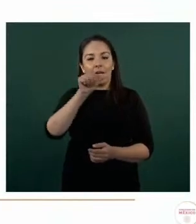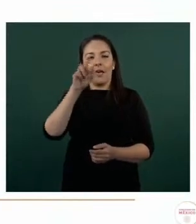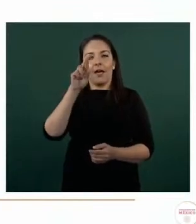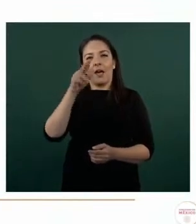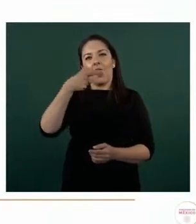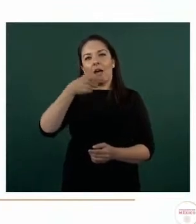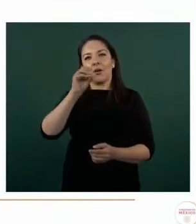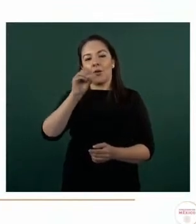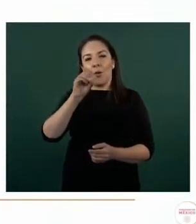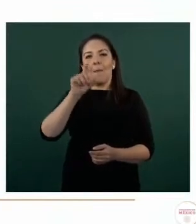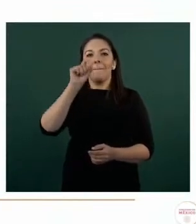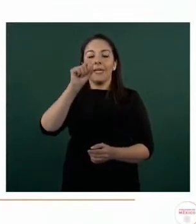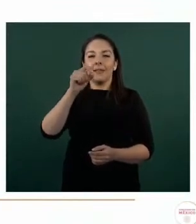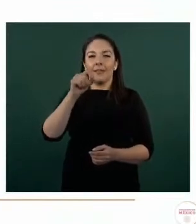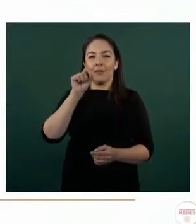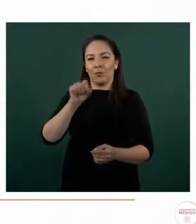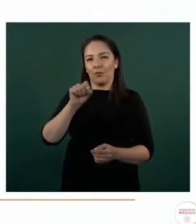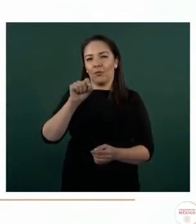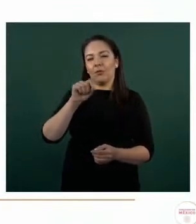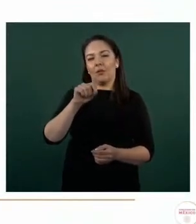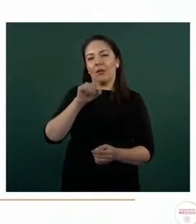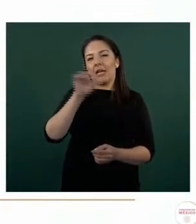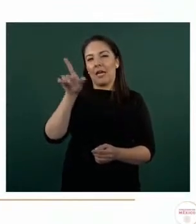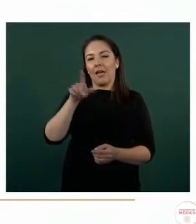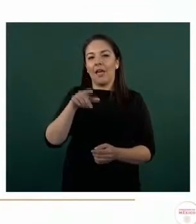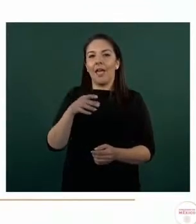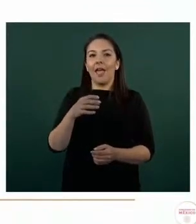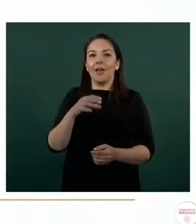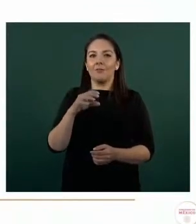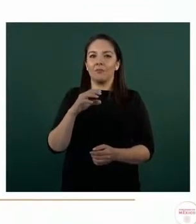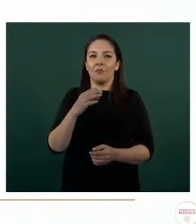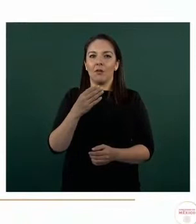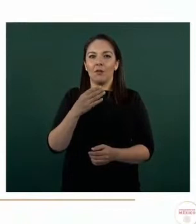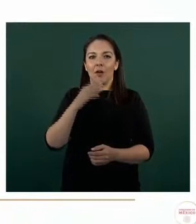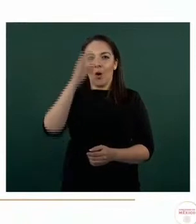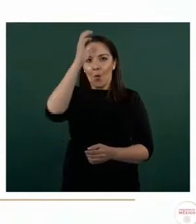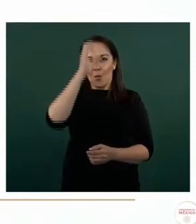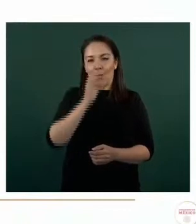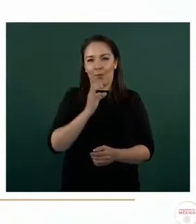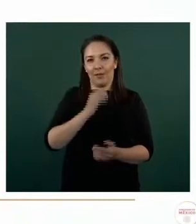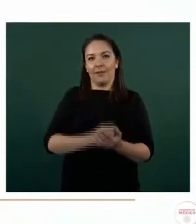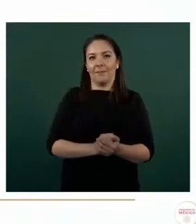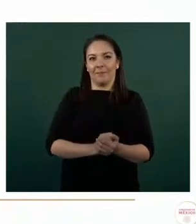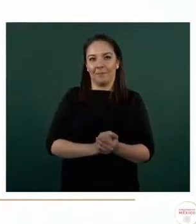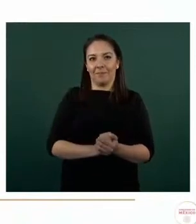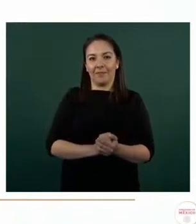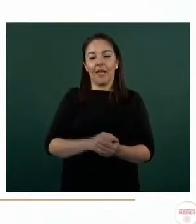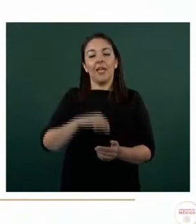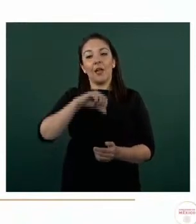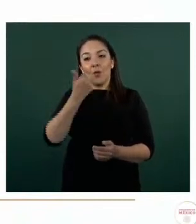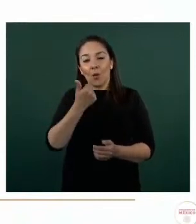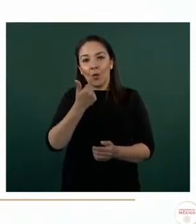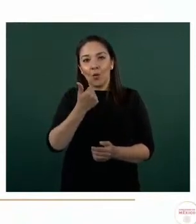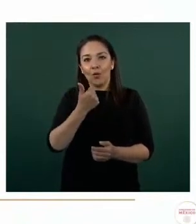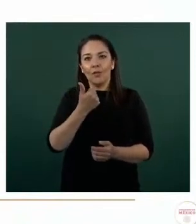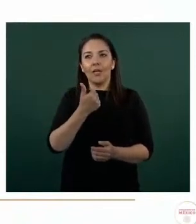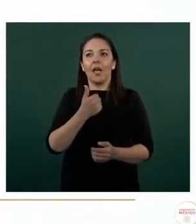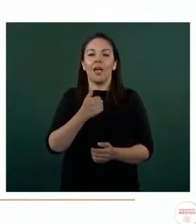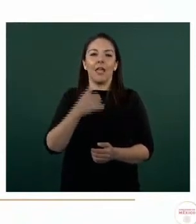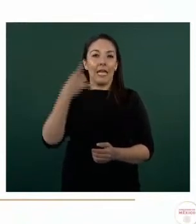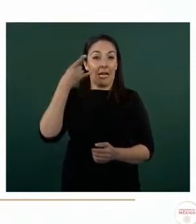20.19 en Matamoros, Coahuila, y la más cara, 22.97 de franquicia Pemex en Campeche,